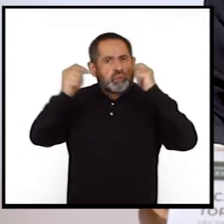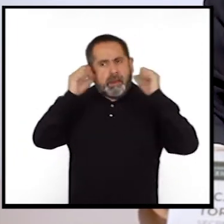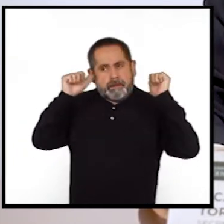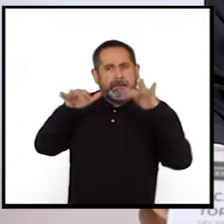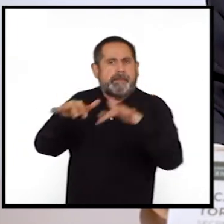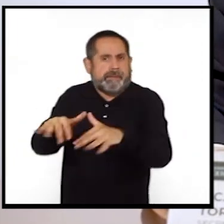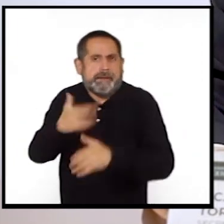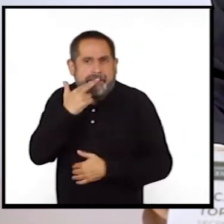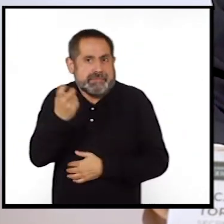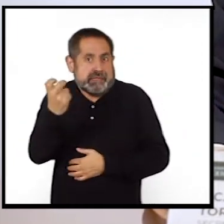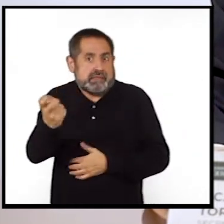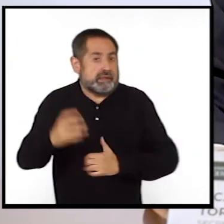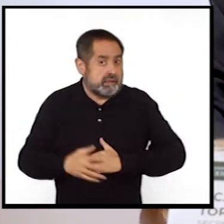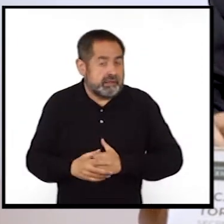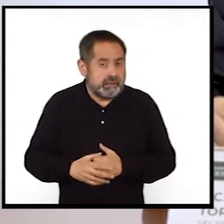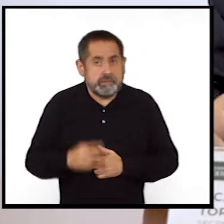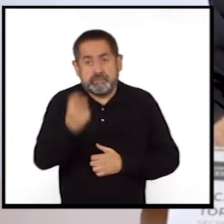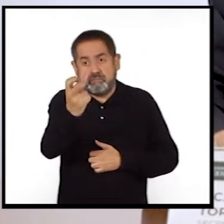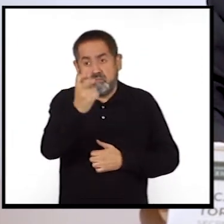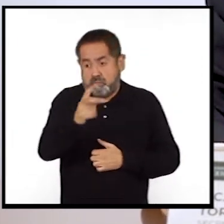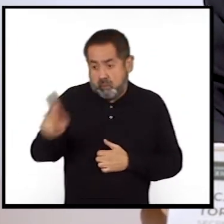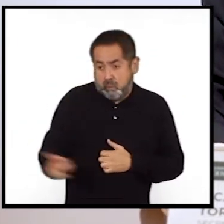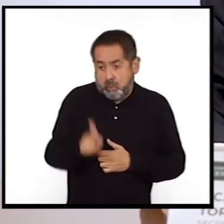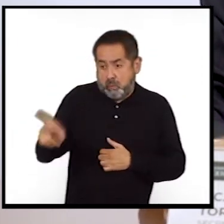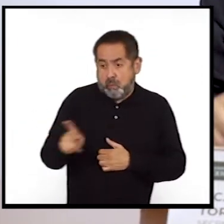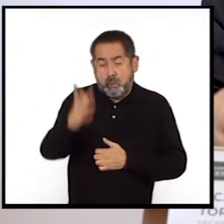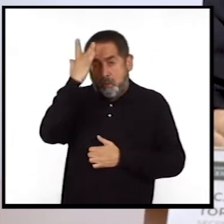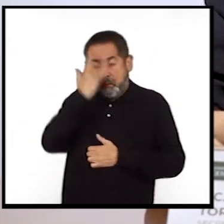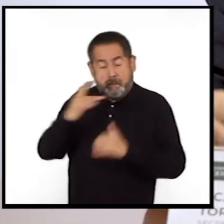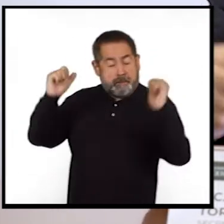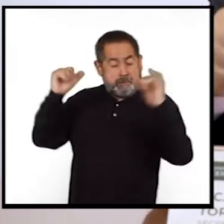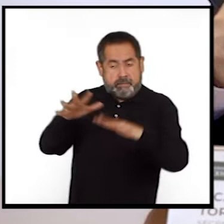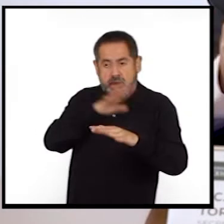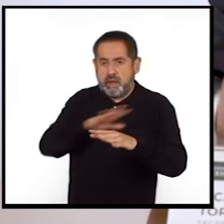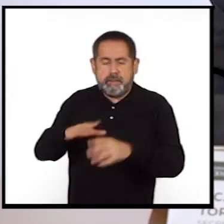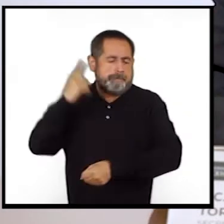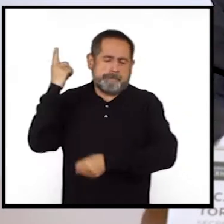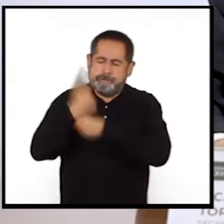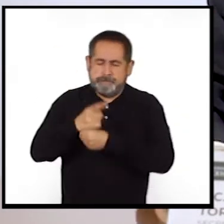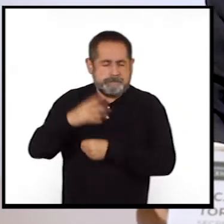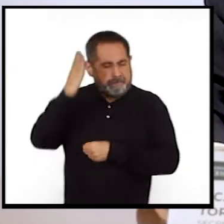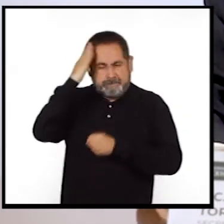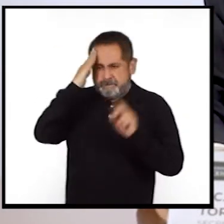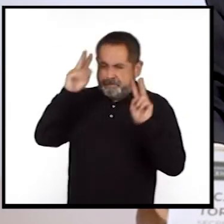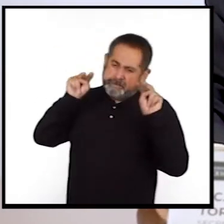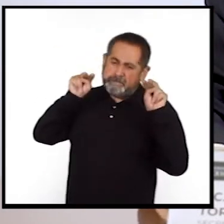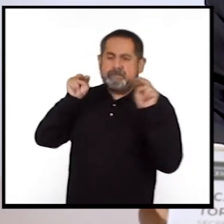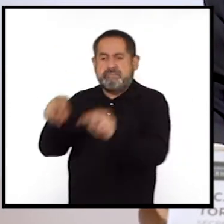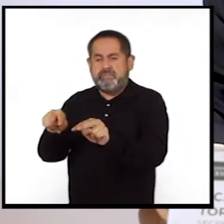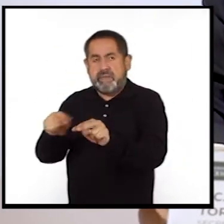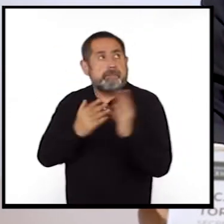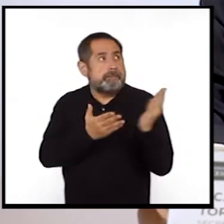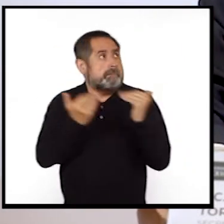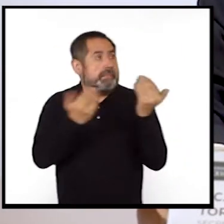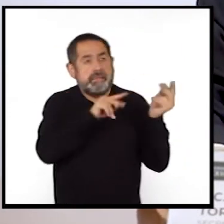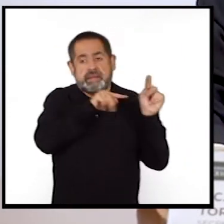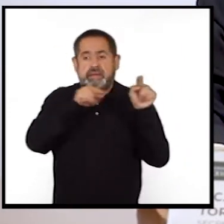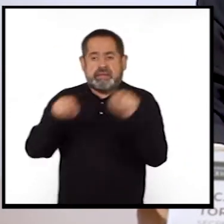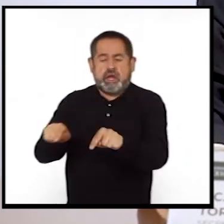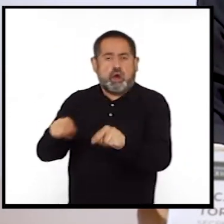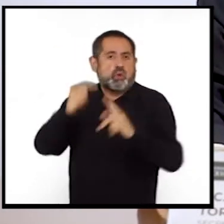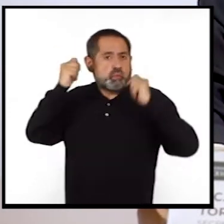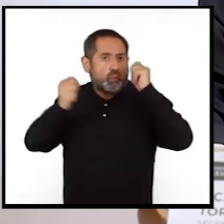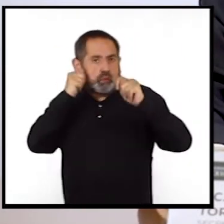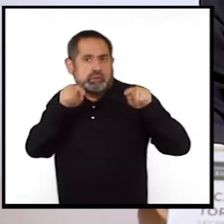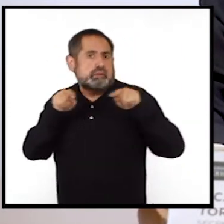ante todos ustedes que los pueblos mágicos son protagonistas en esta transformación histórica